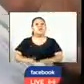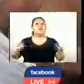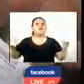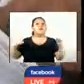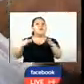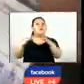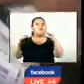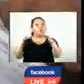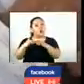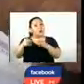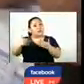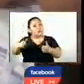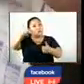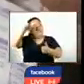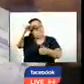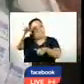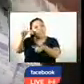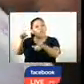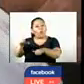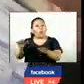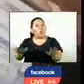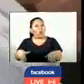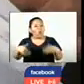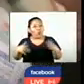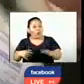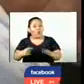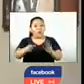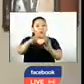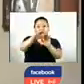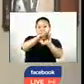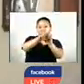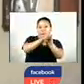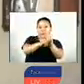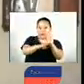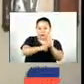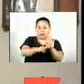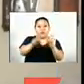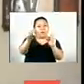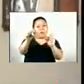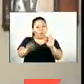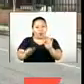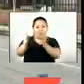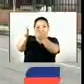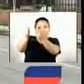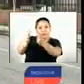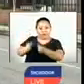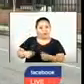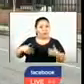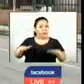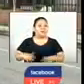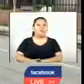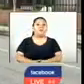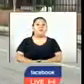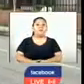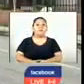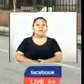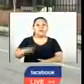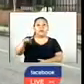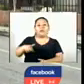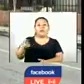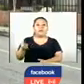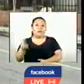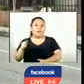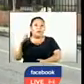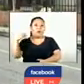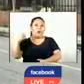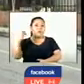también el acuerdo sobre medidas que permitan estabilizar las finanzas públicas la economía colombiana